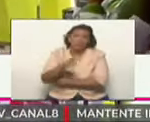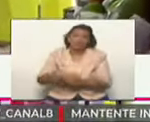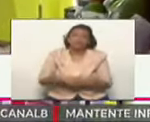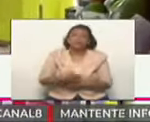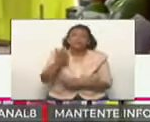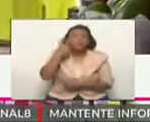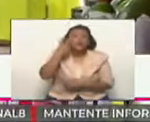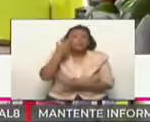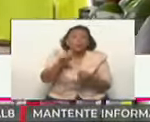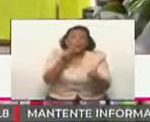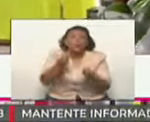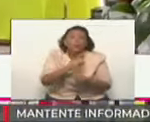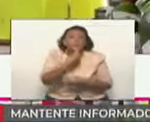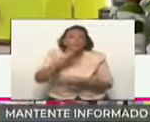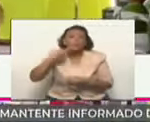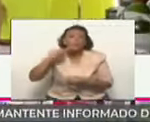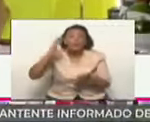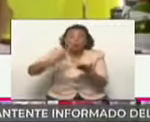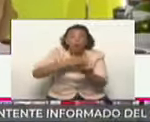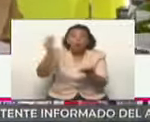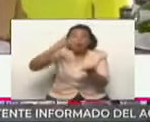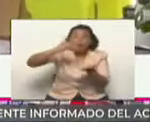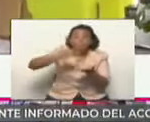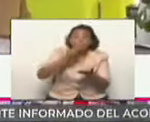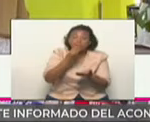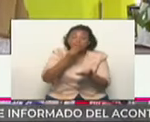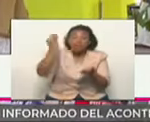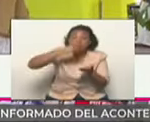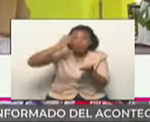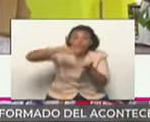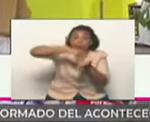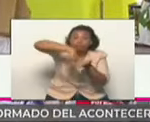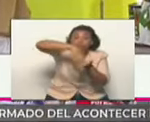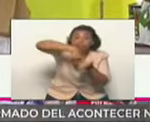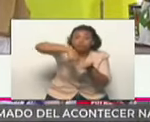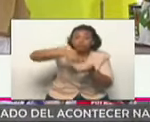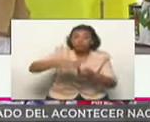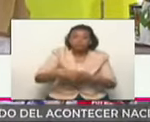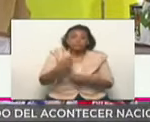ver. Esto se le echa a la comida, mira, Silita.